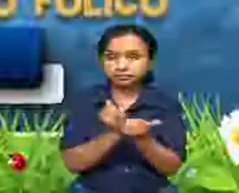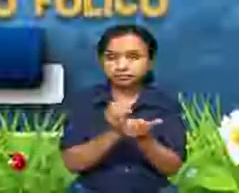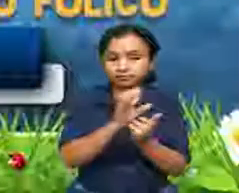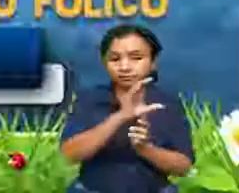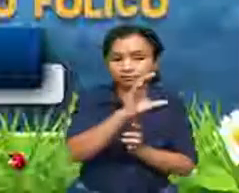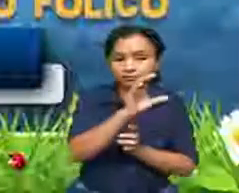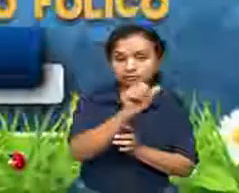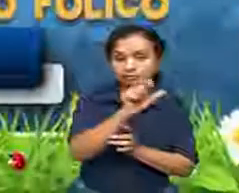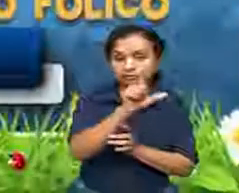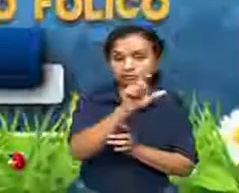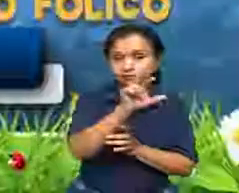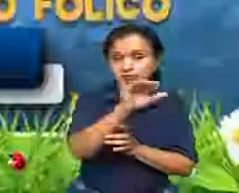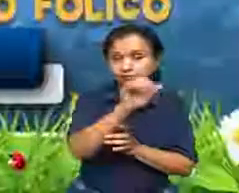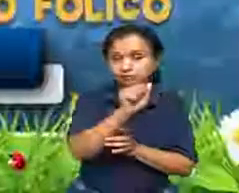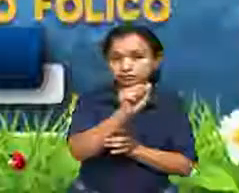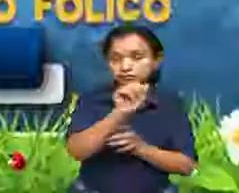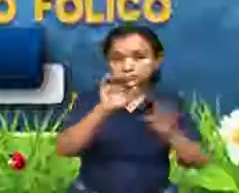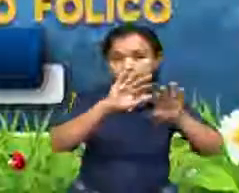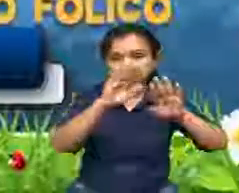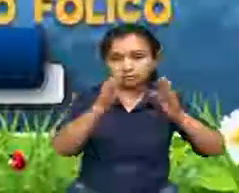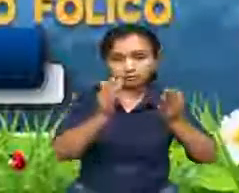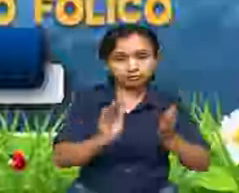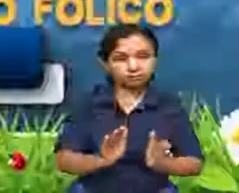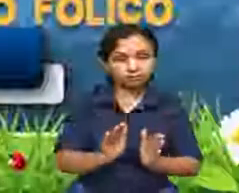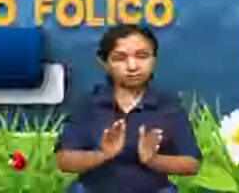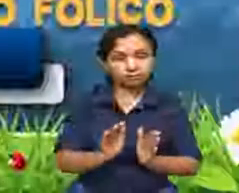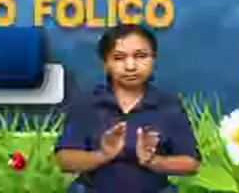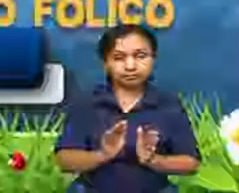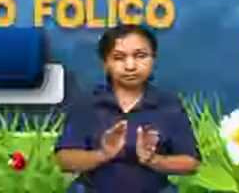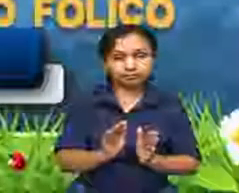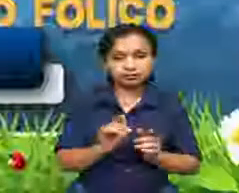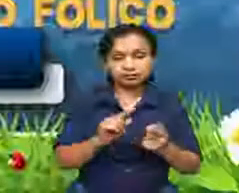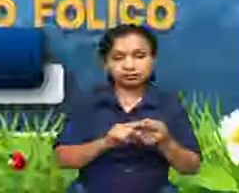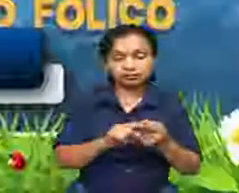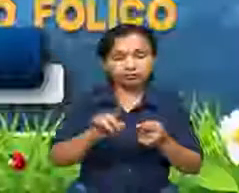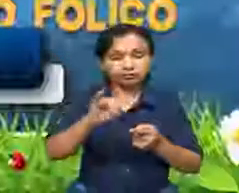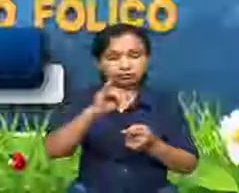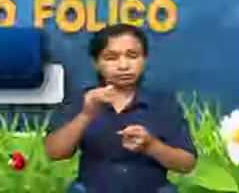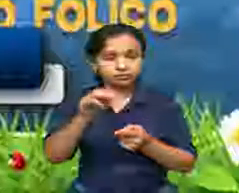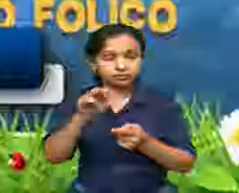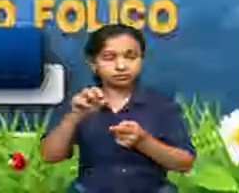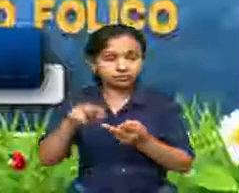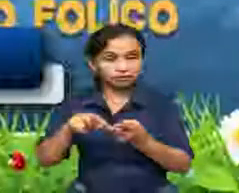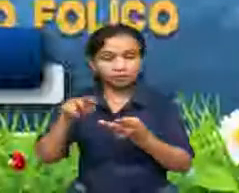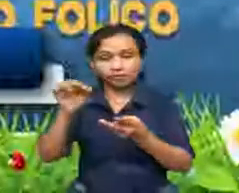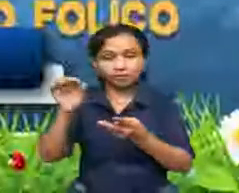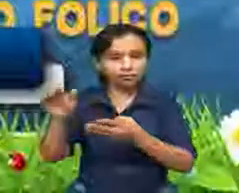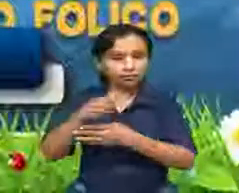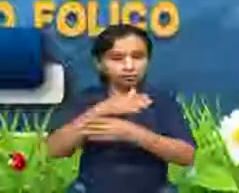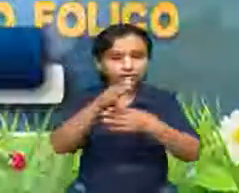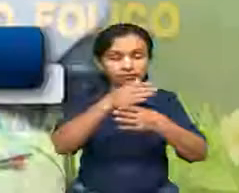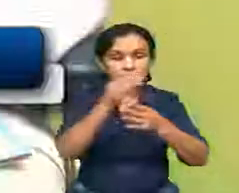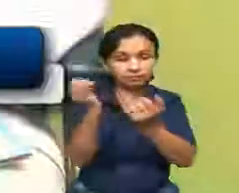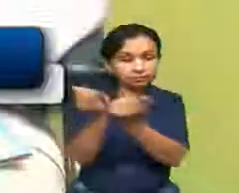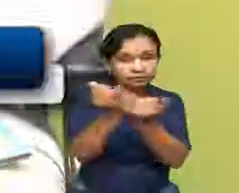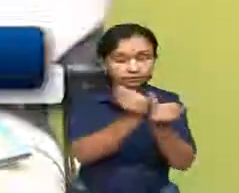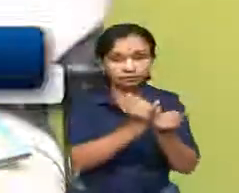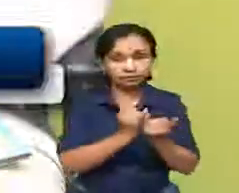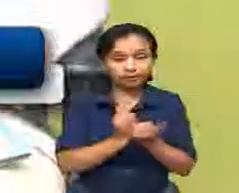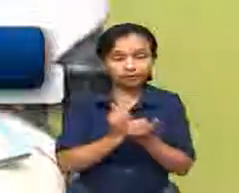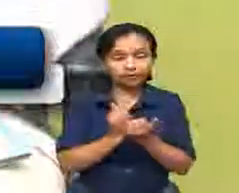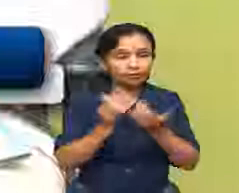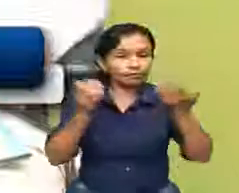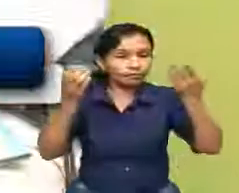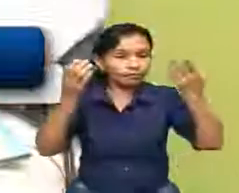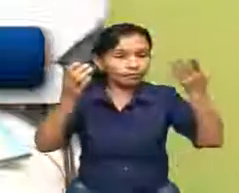calorías de la mujer, por ejemplo, de María, que de Juana, que de Francisca? Nunca. ¿Qué elementos